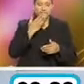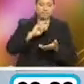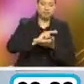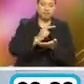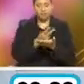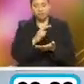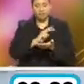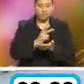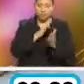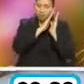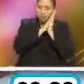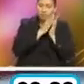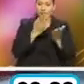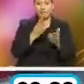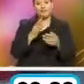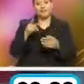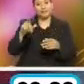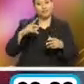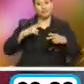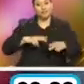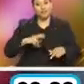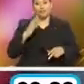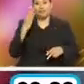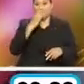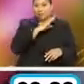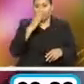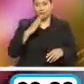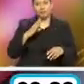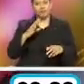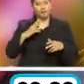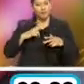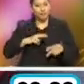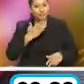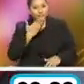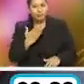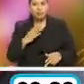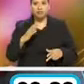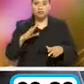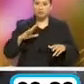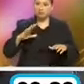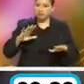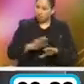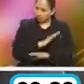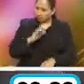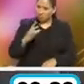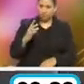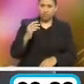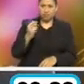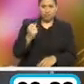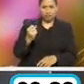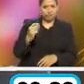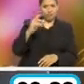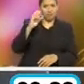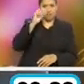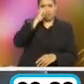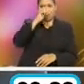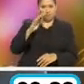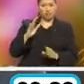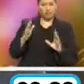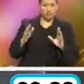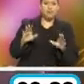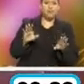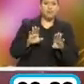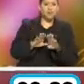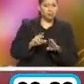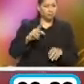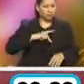insomnios. Obviamente también hay cambios de humores radicales, ¿no? Eso es, de alguna manera, cómo podernos darnos cuenta